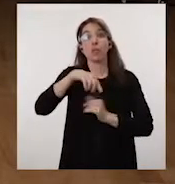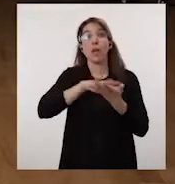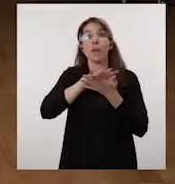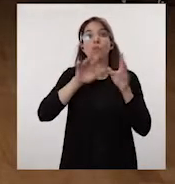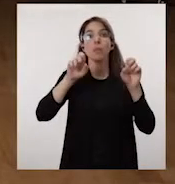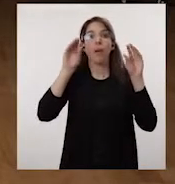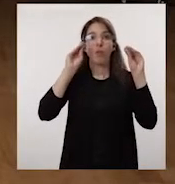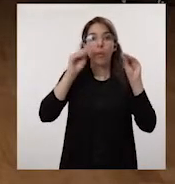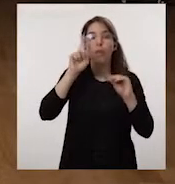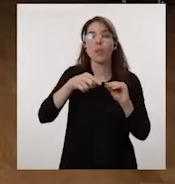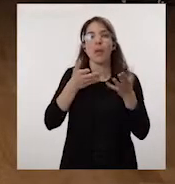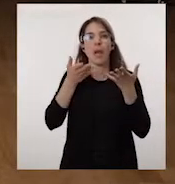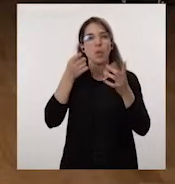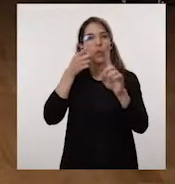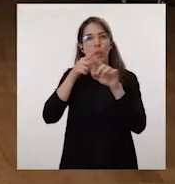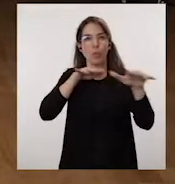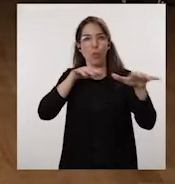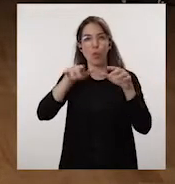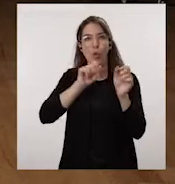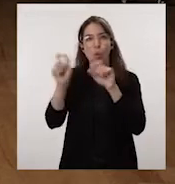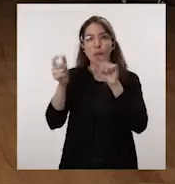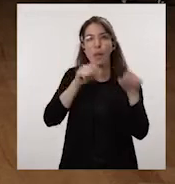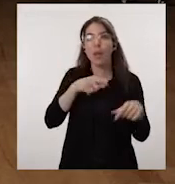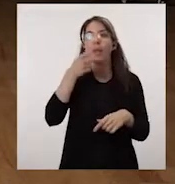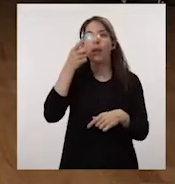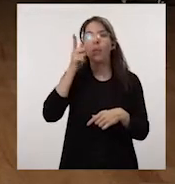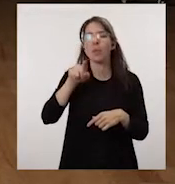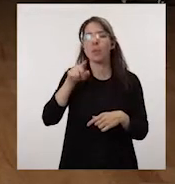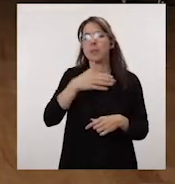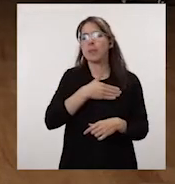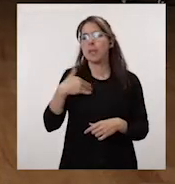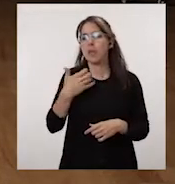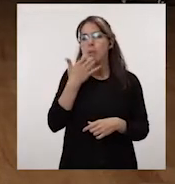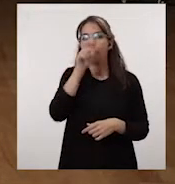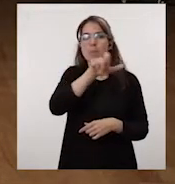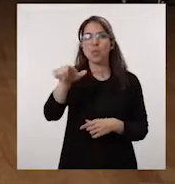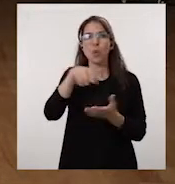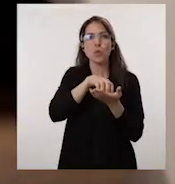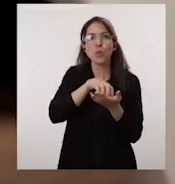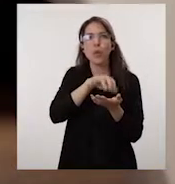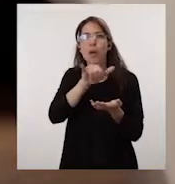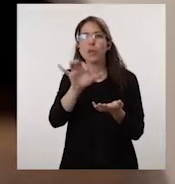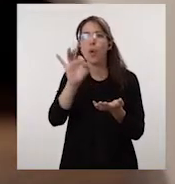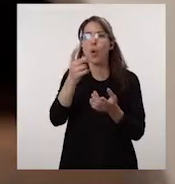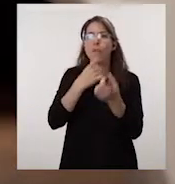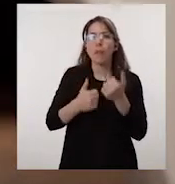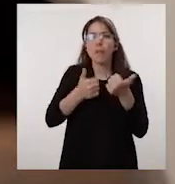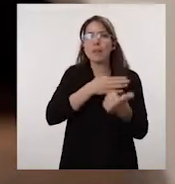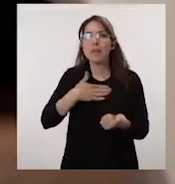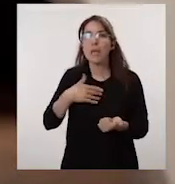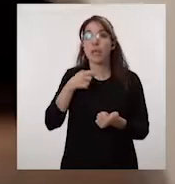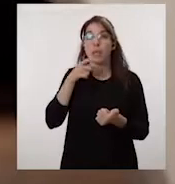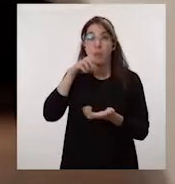verdad para la movilidad pero me gustaría para aquellos que tengan dudas que quieran más información desde tu vicerrectorado habéis